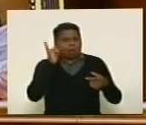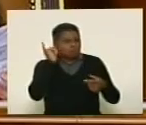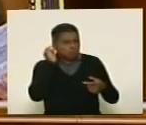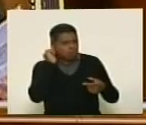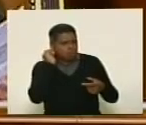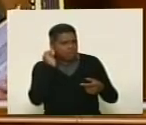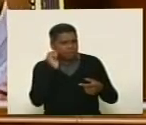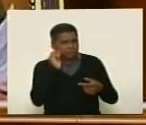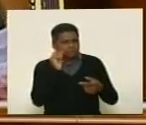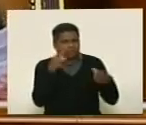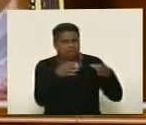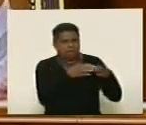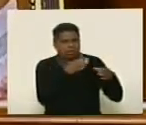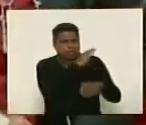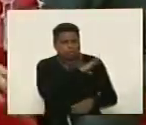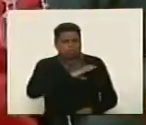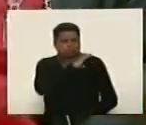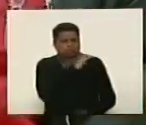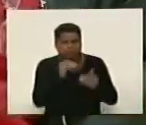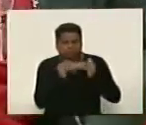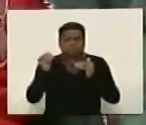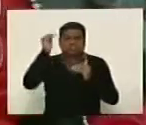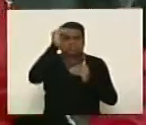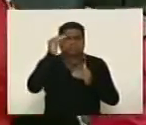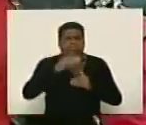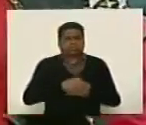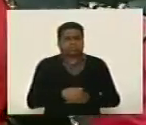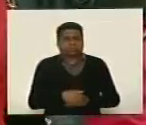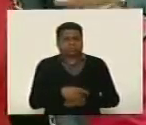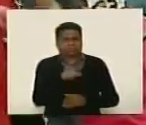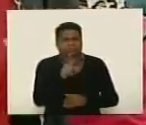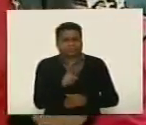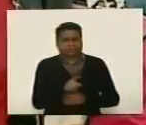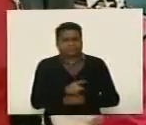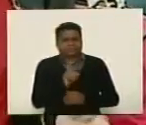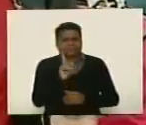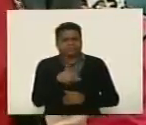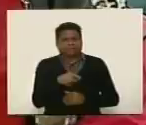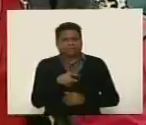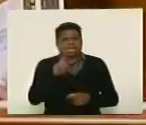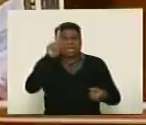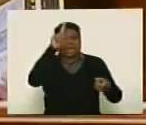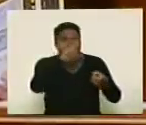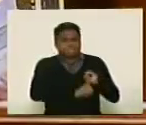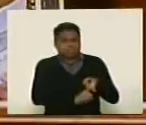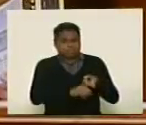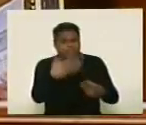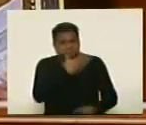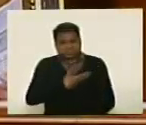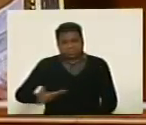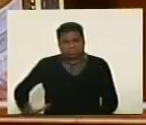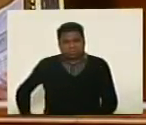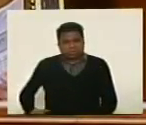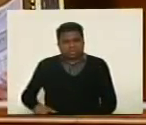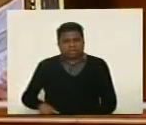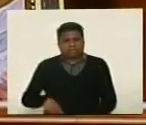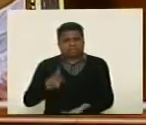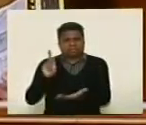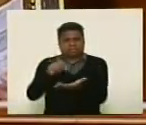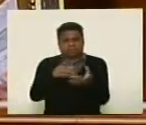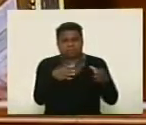de Adultos y Adultas Mayores, y Cilia Flores, integrante de la